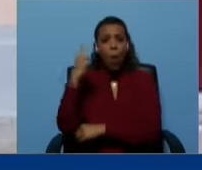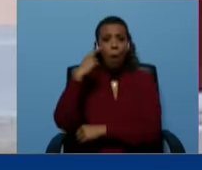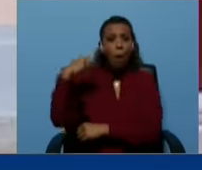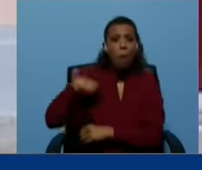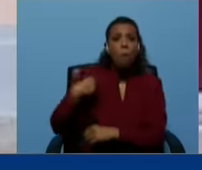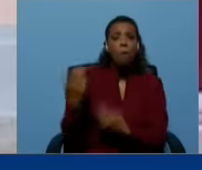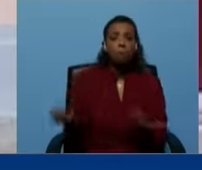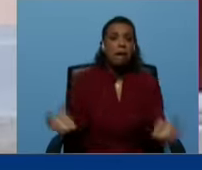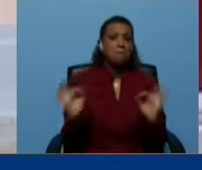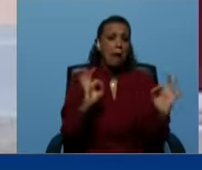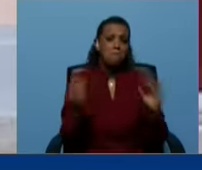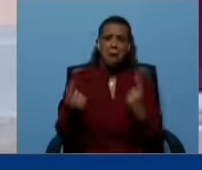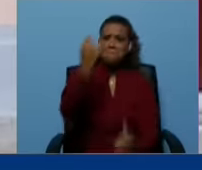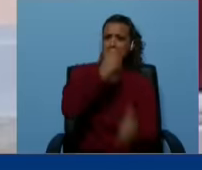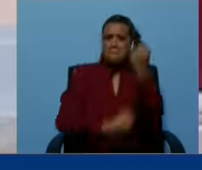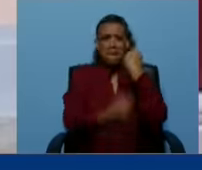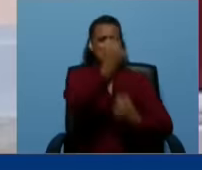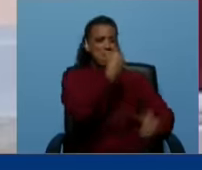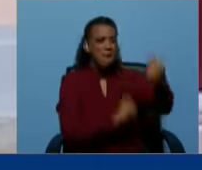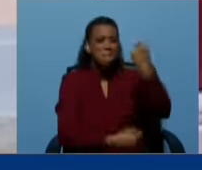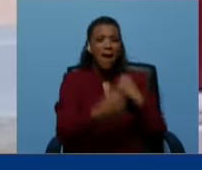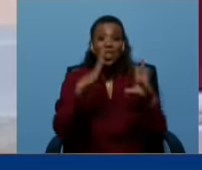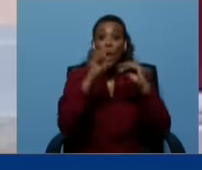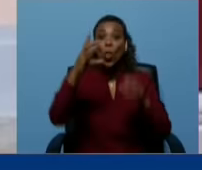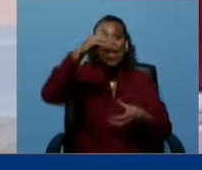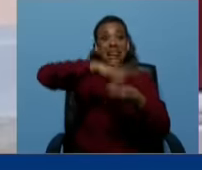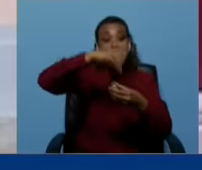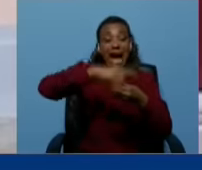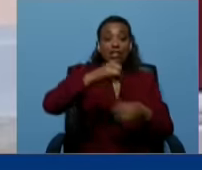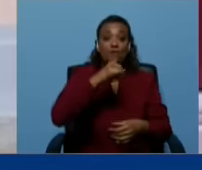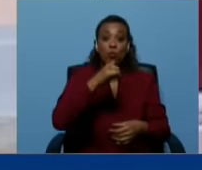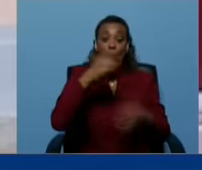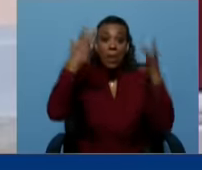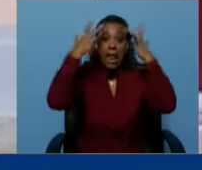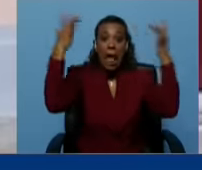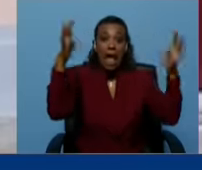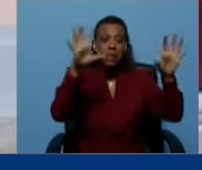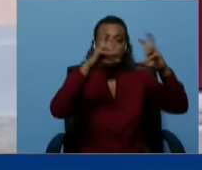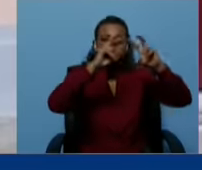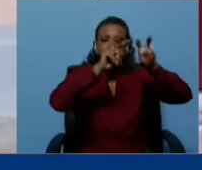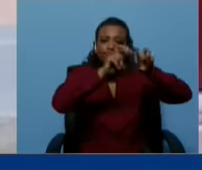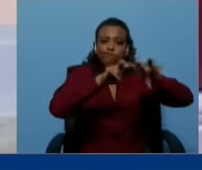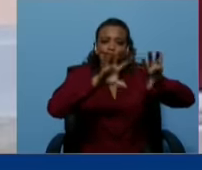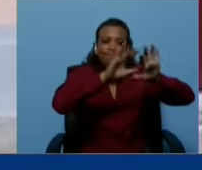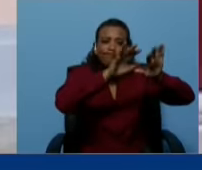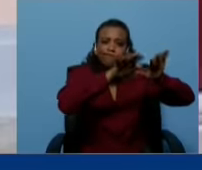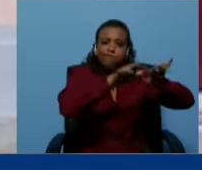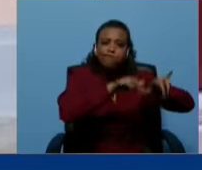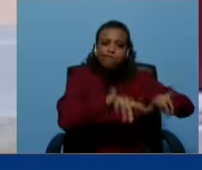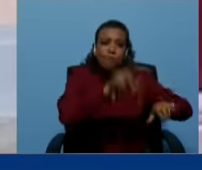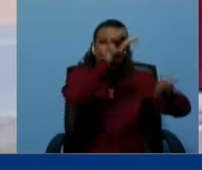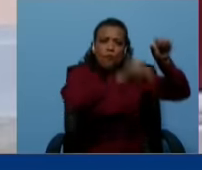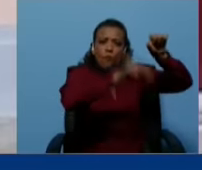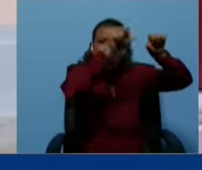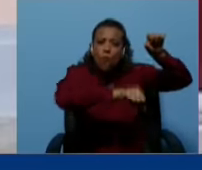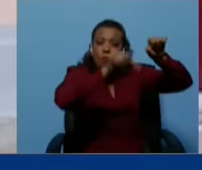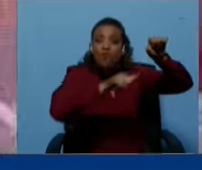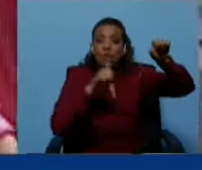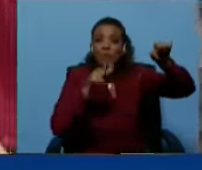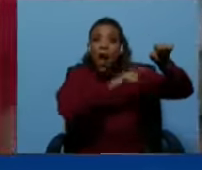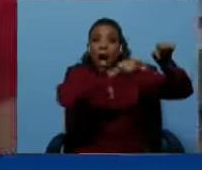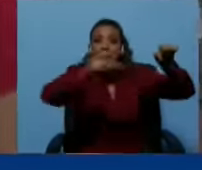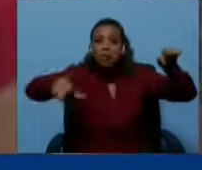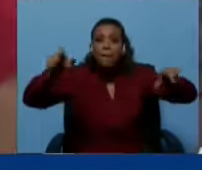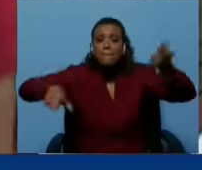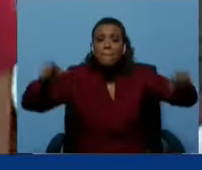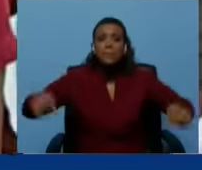centrales para amenazar. Y tienen todos los datos, hicieron un trabajo de inteligencia. Y también hay una línea que se